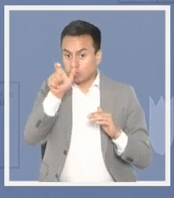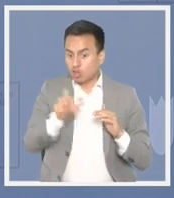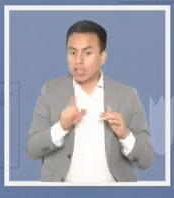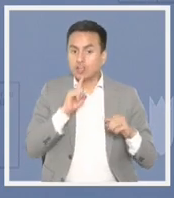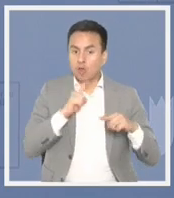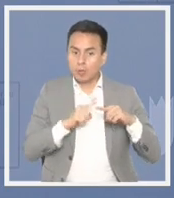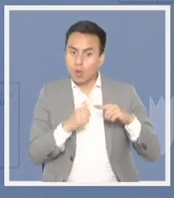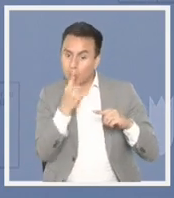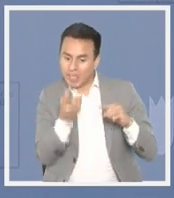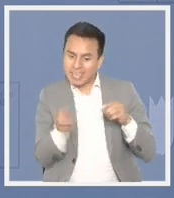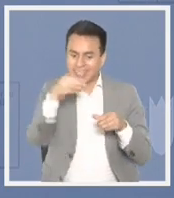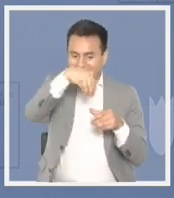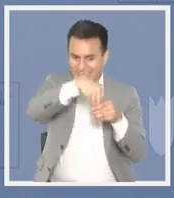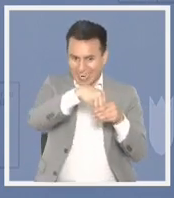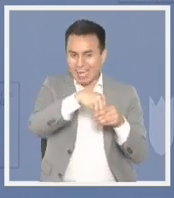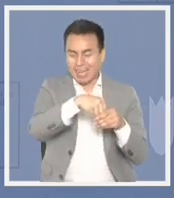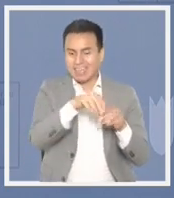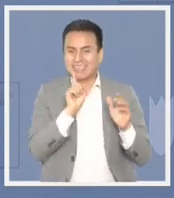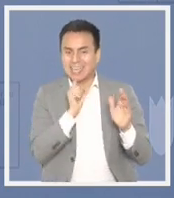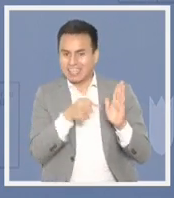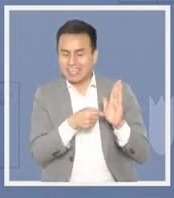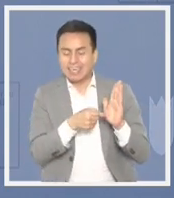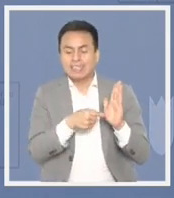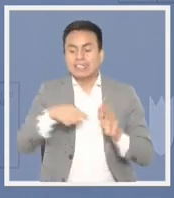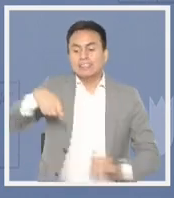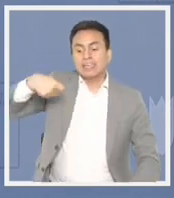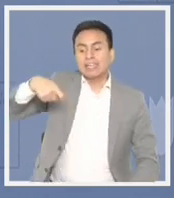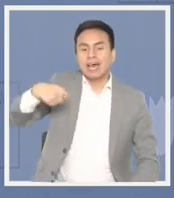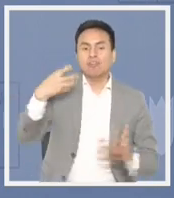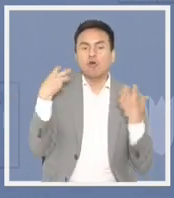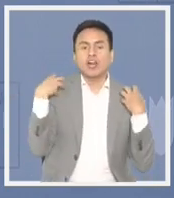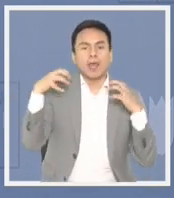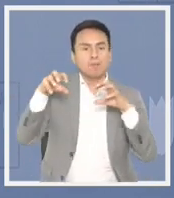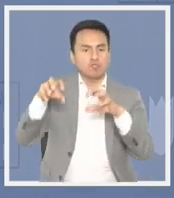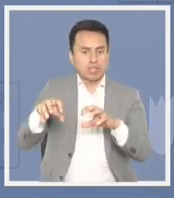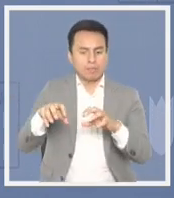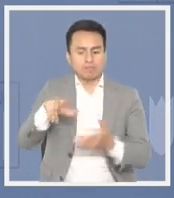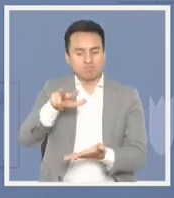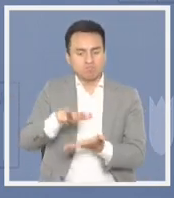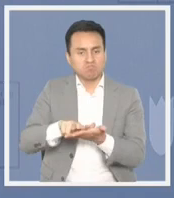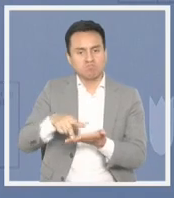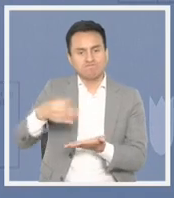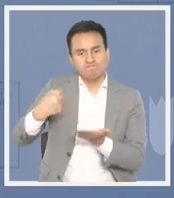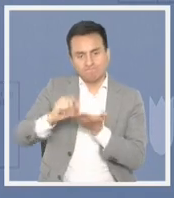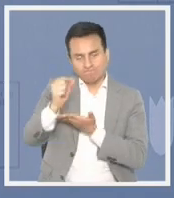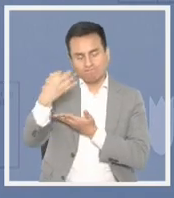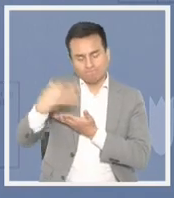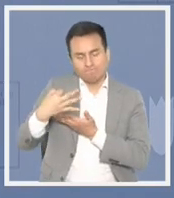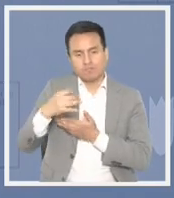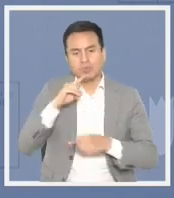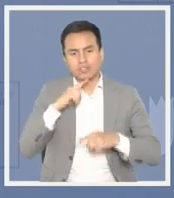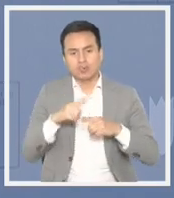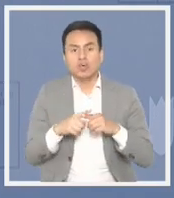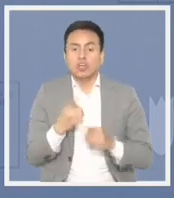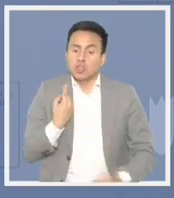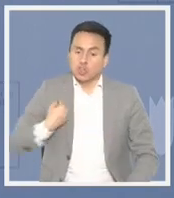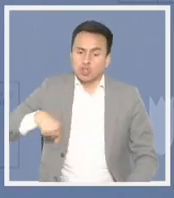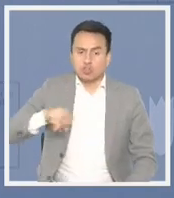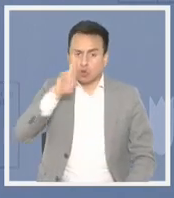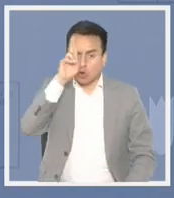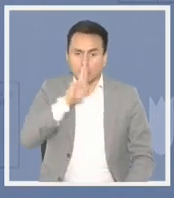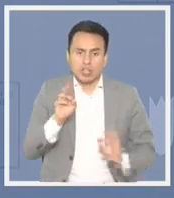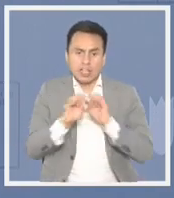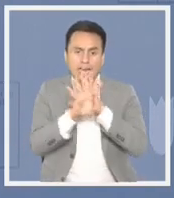persona que integra esa quina y al Senado le compete ratificar esa nominación. Nosotros tenemos un rol